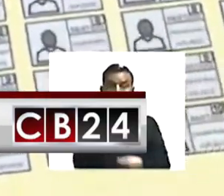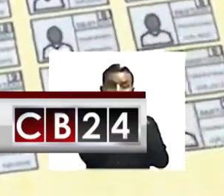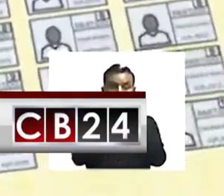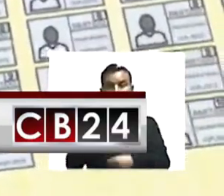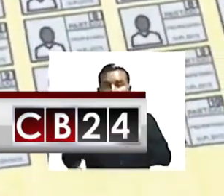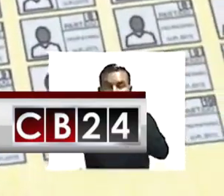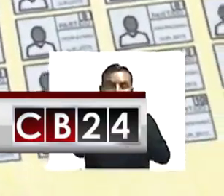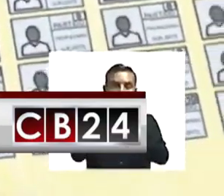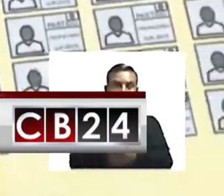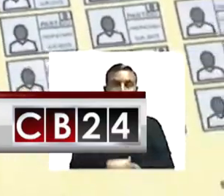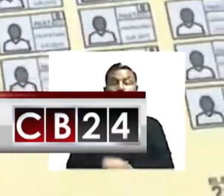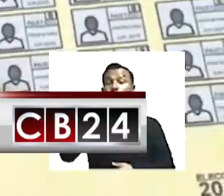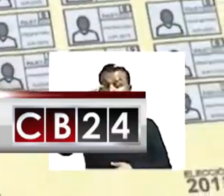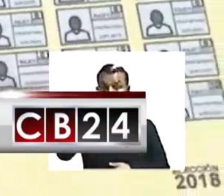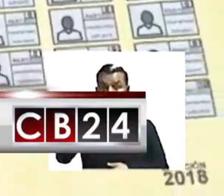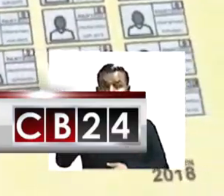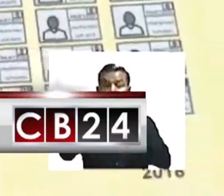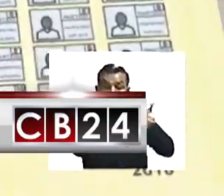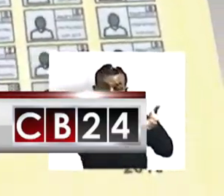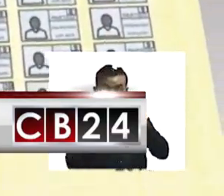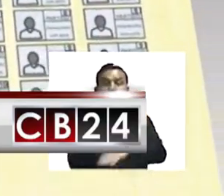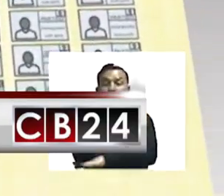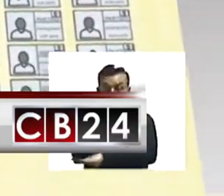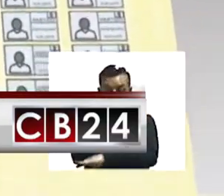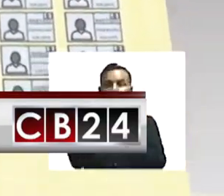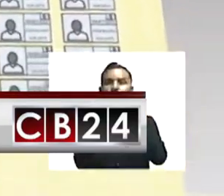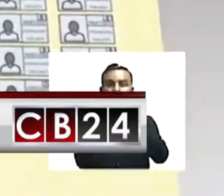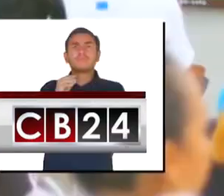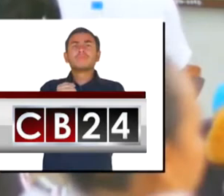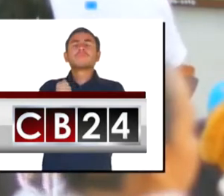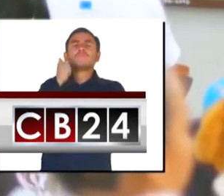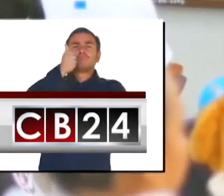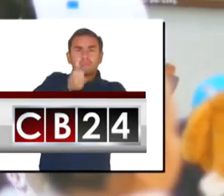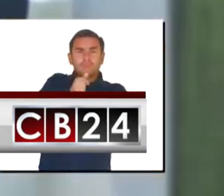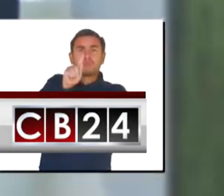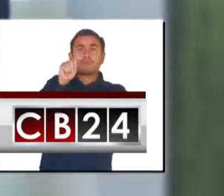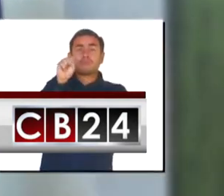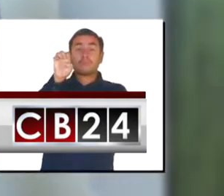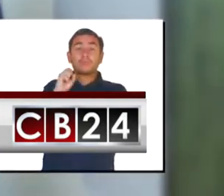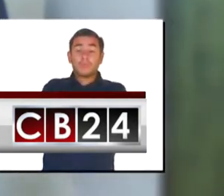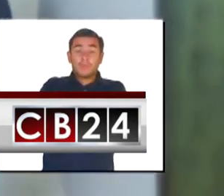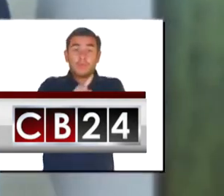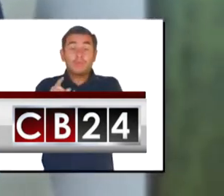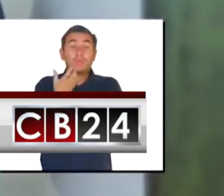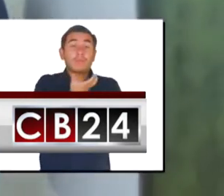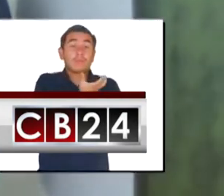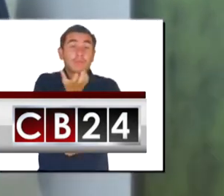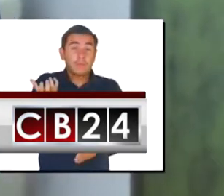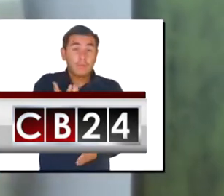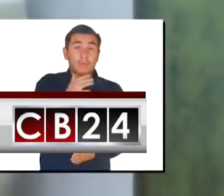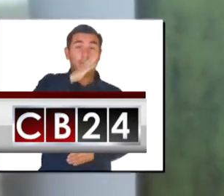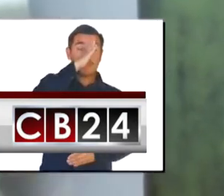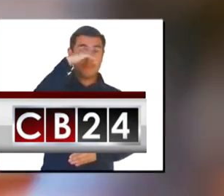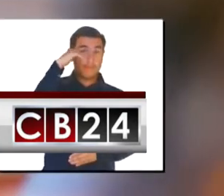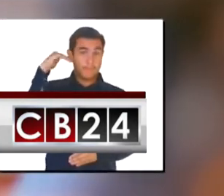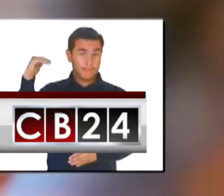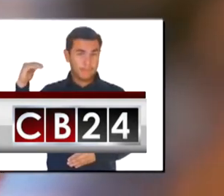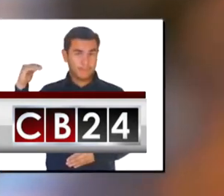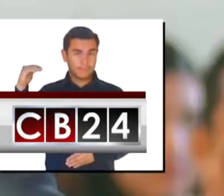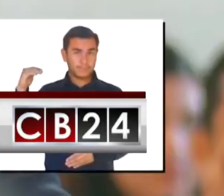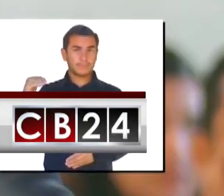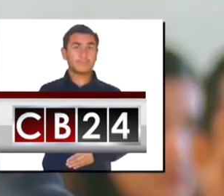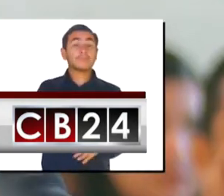del partido político de su preferencia, pero también puede marcar la lista completa de candidatos de un mismo